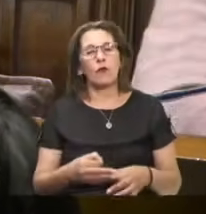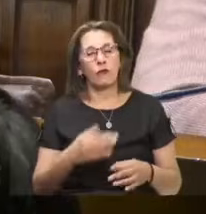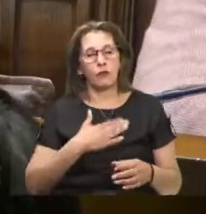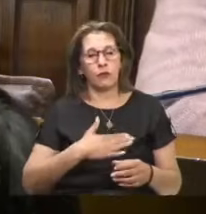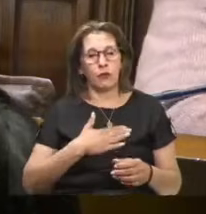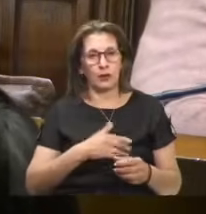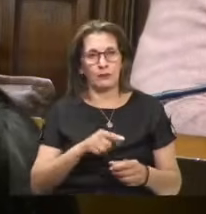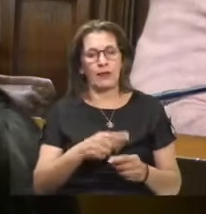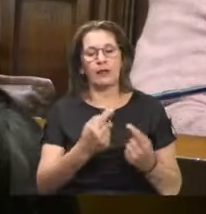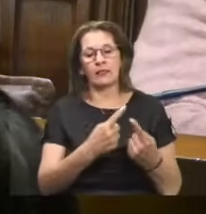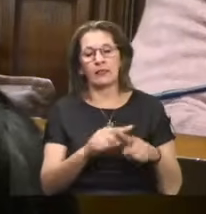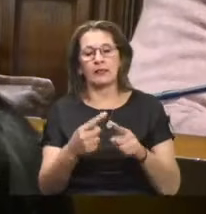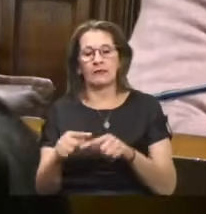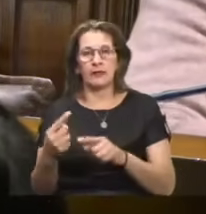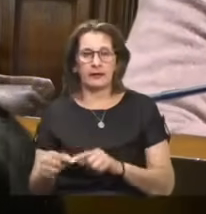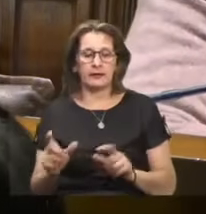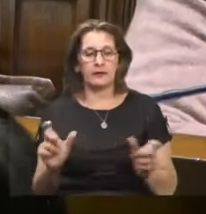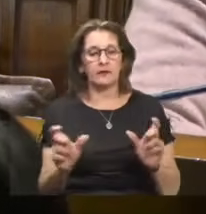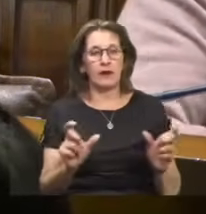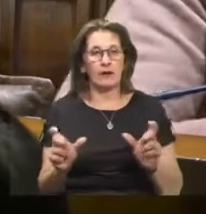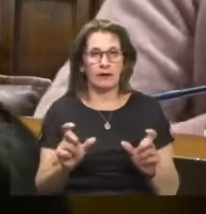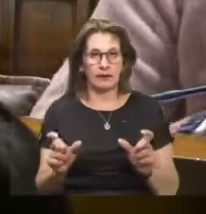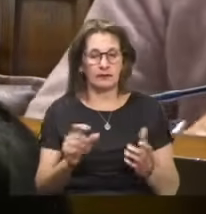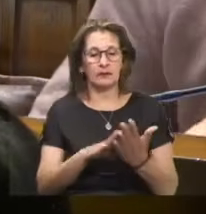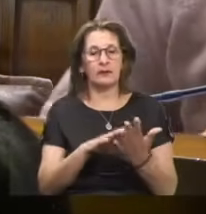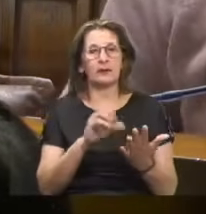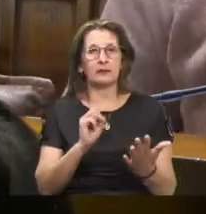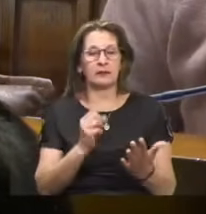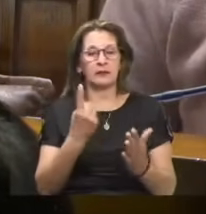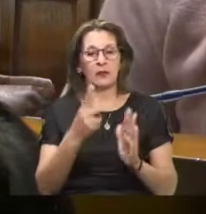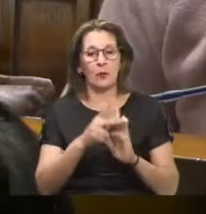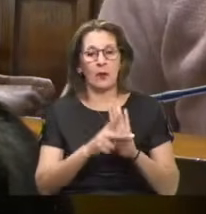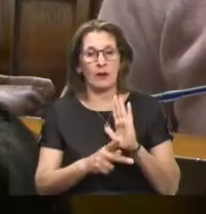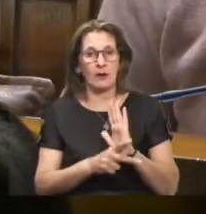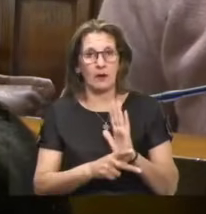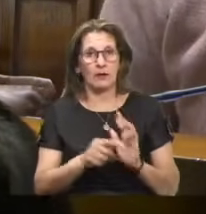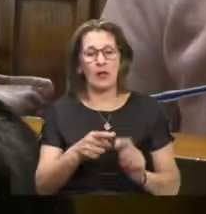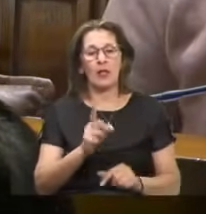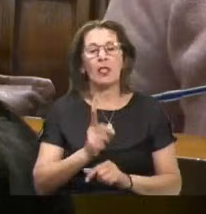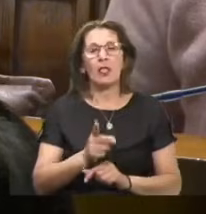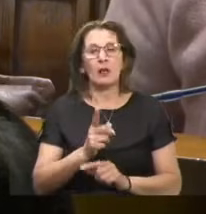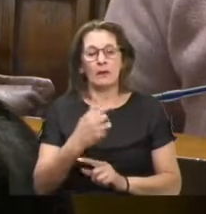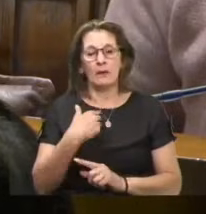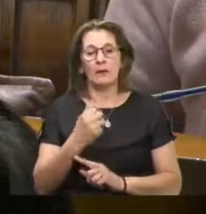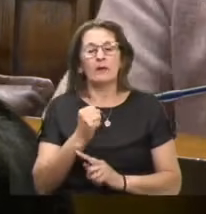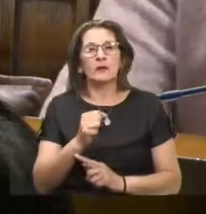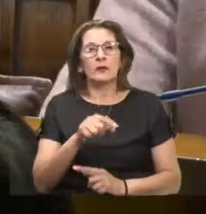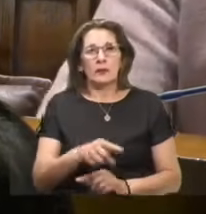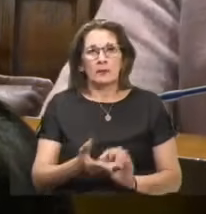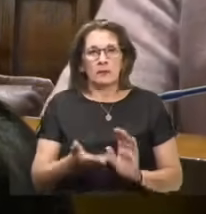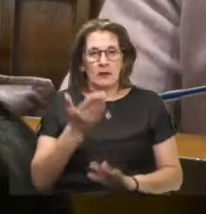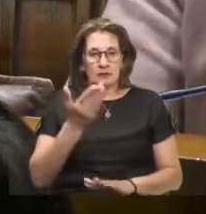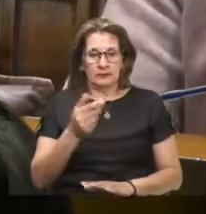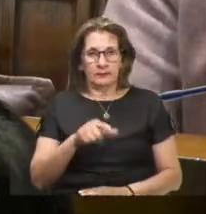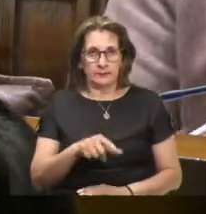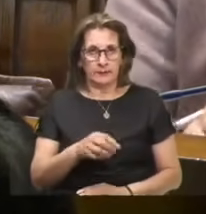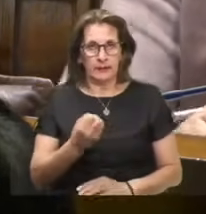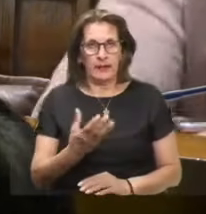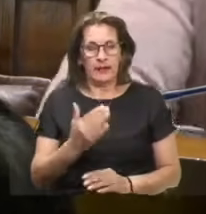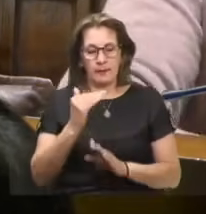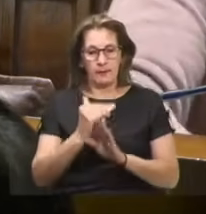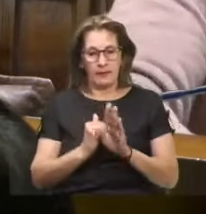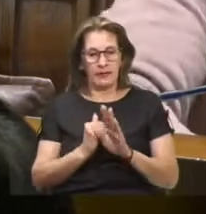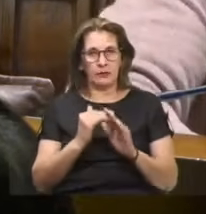entre las diferentes variantes interpretativas de una norma, deberá preferirse aquella que restrinja en menor